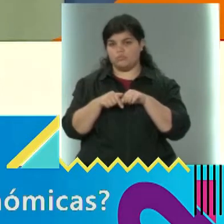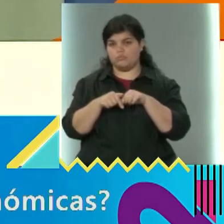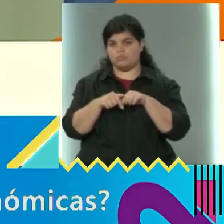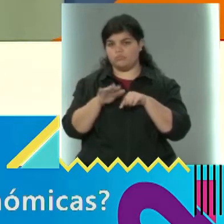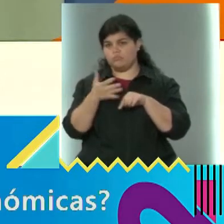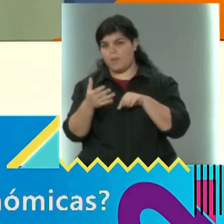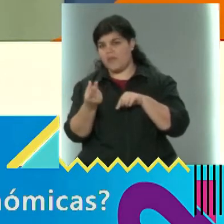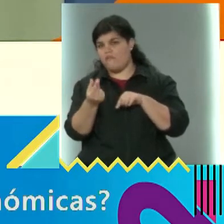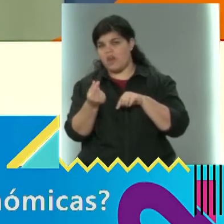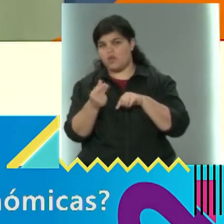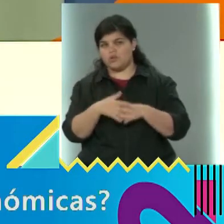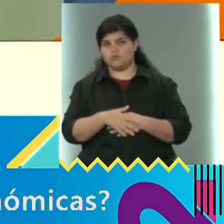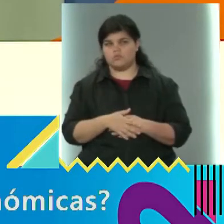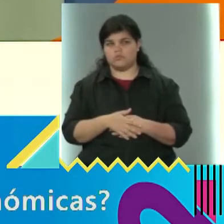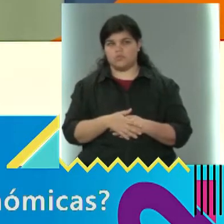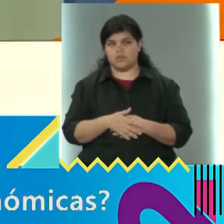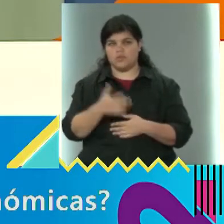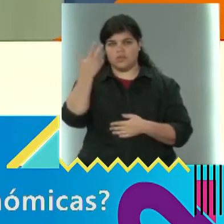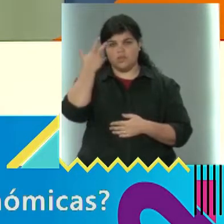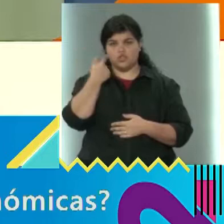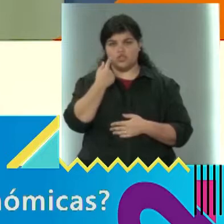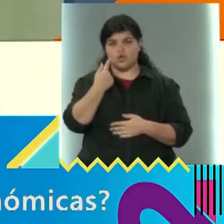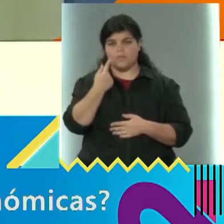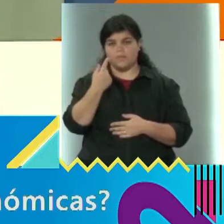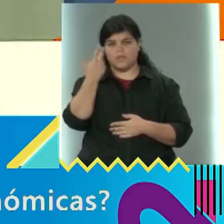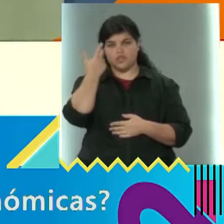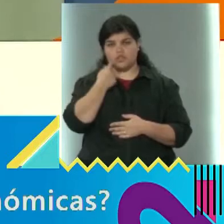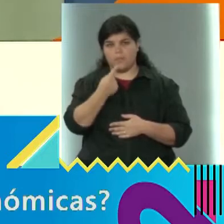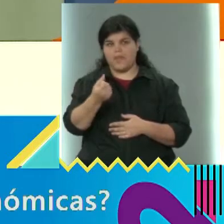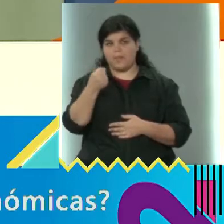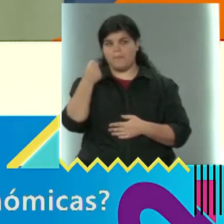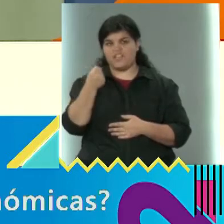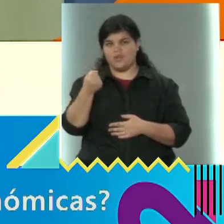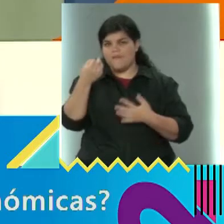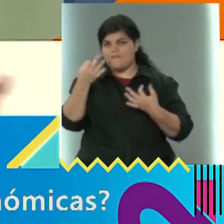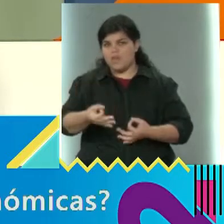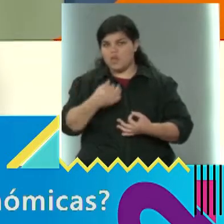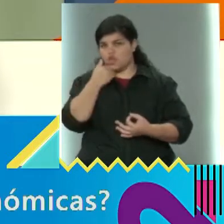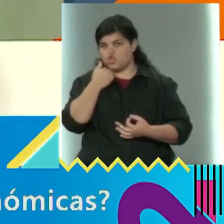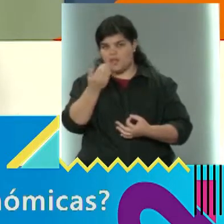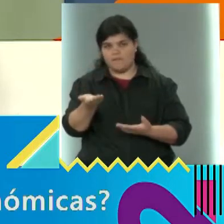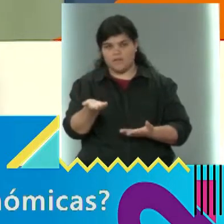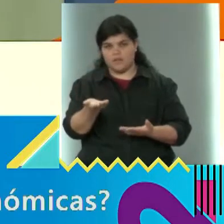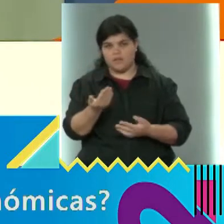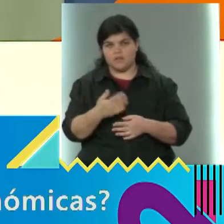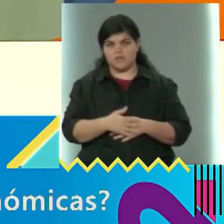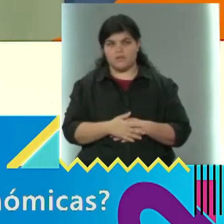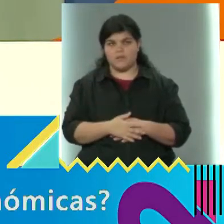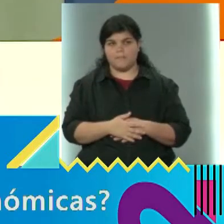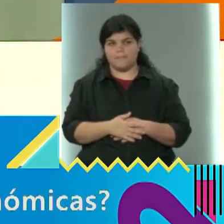el IPB estará creo que cerca de los 18.000 pesos, no sé el número en el fresco, no lo tengo, porque obviamente